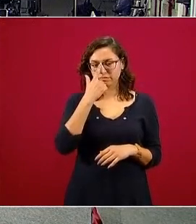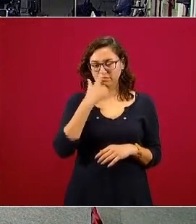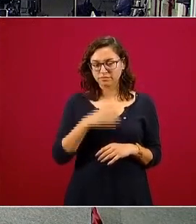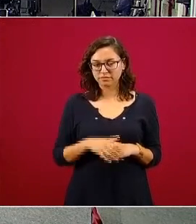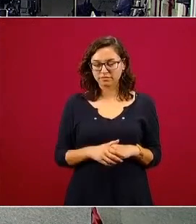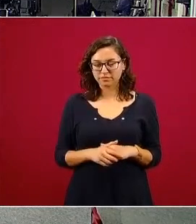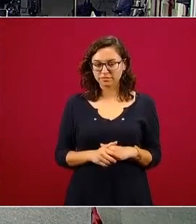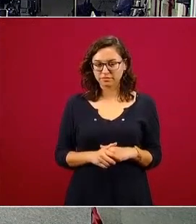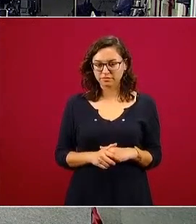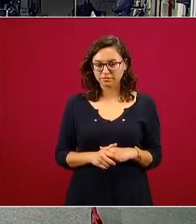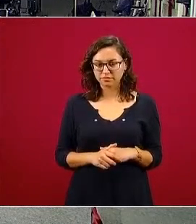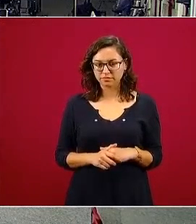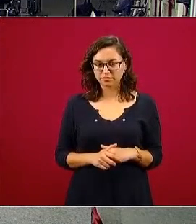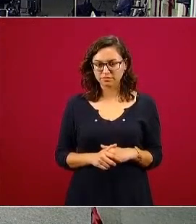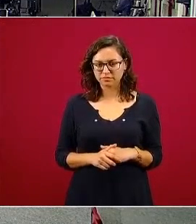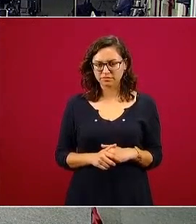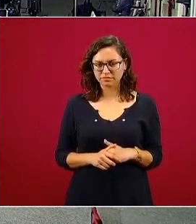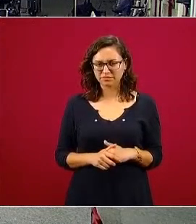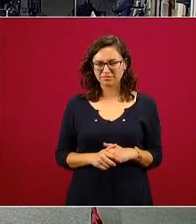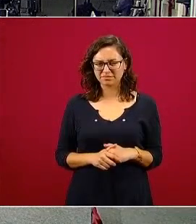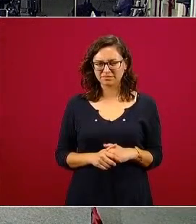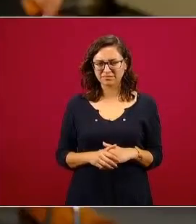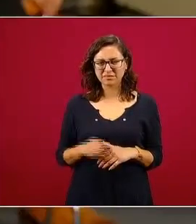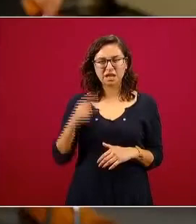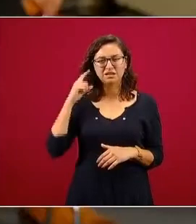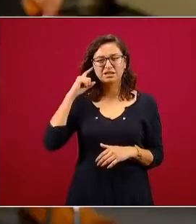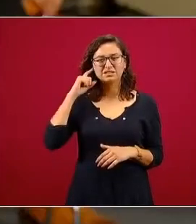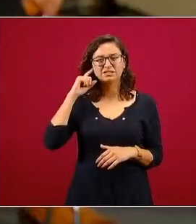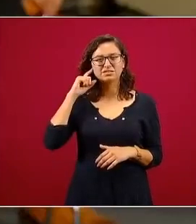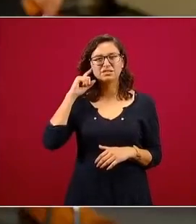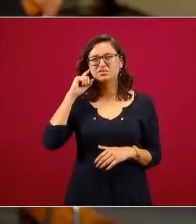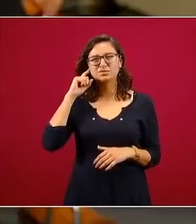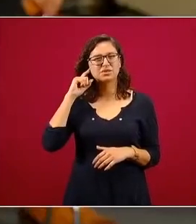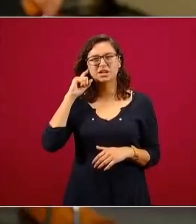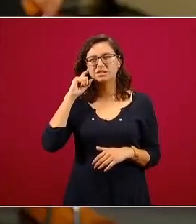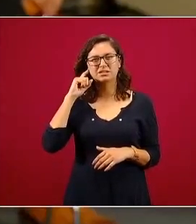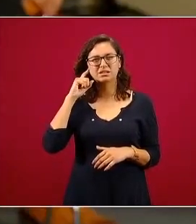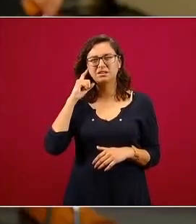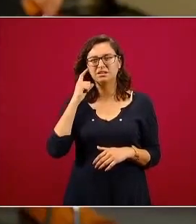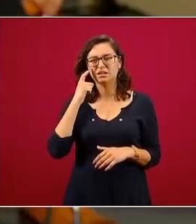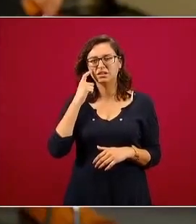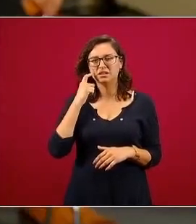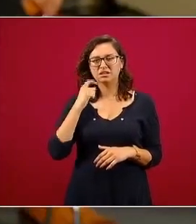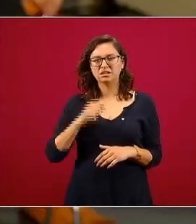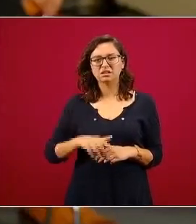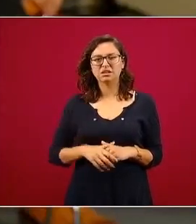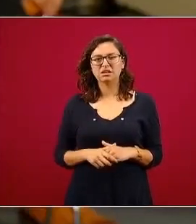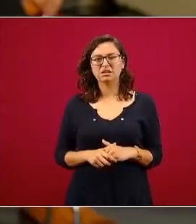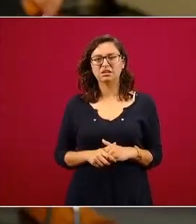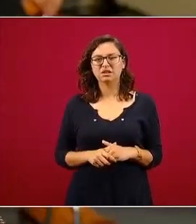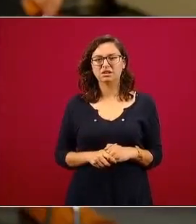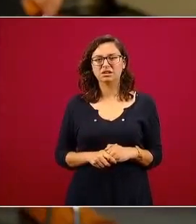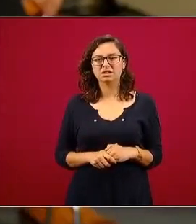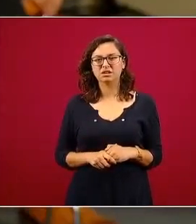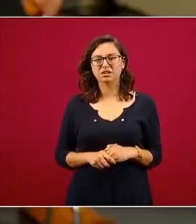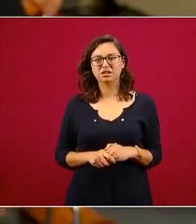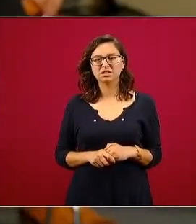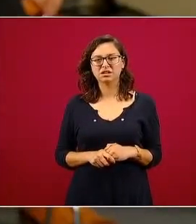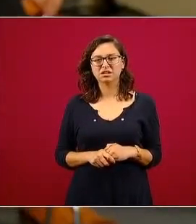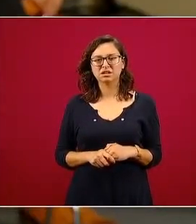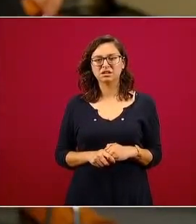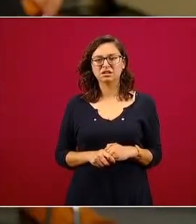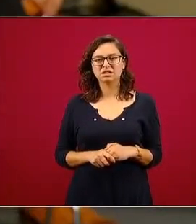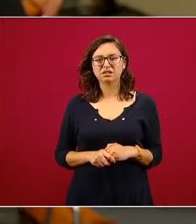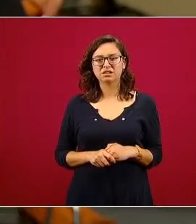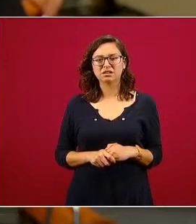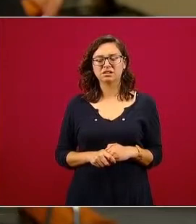pruebas. Nos quedan 11,000, 12,000 pruebas después de que pasamos el 1,000,000. Si ya se compraron, a quién se compraron, cuántas se